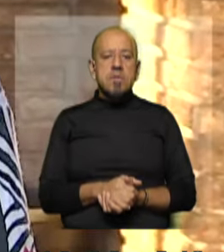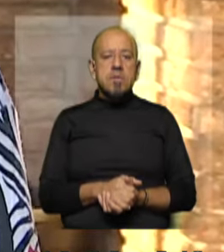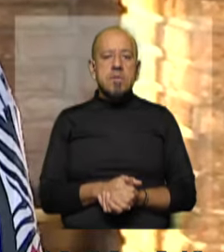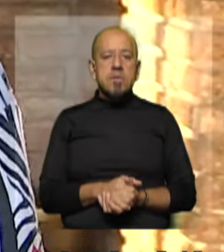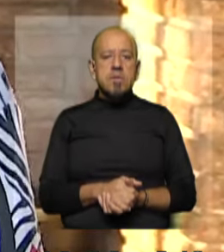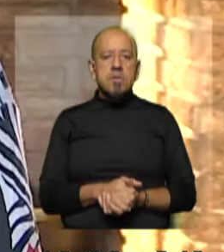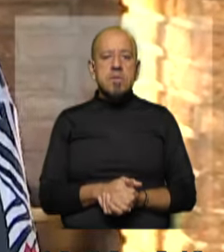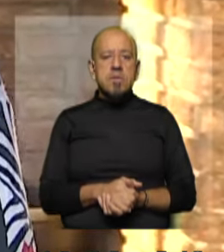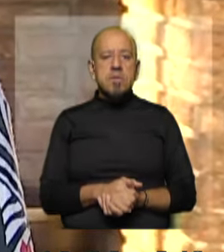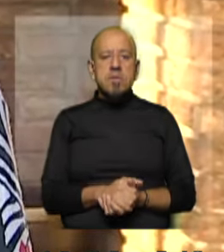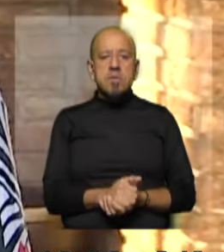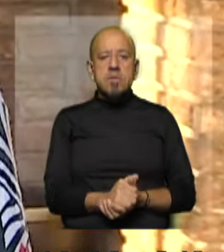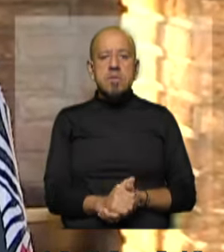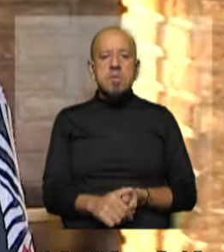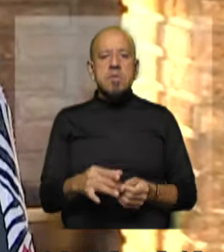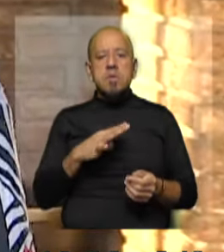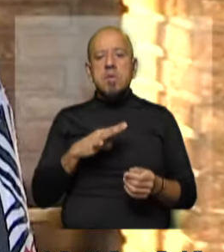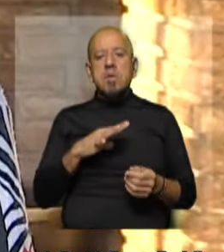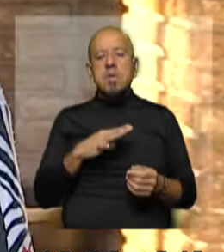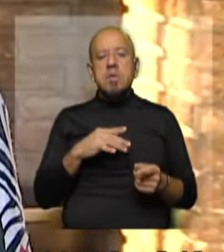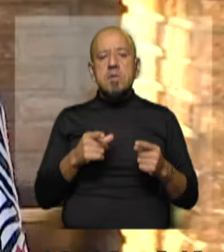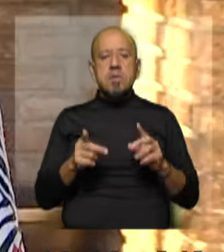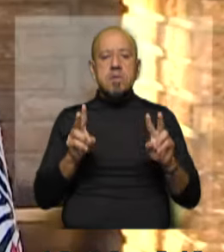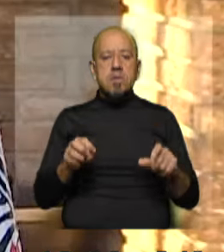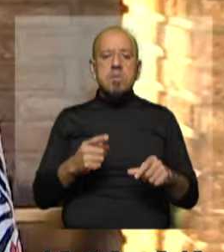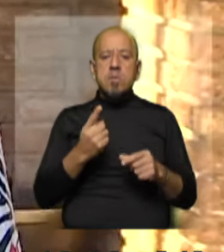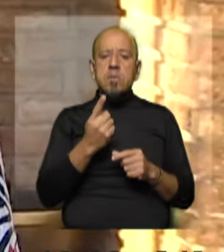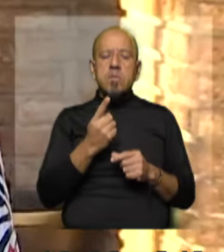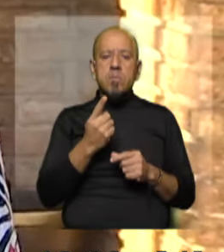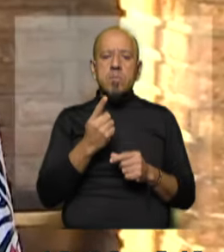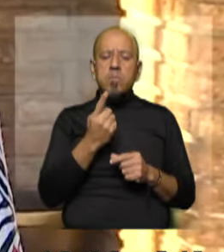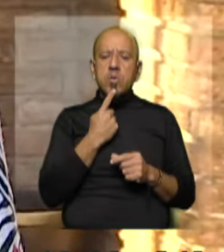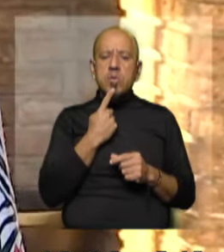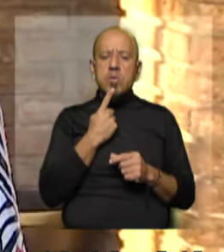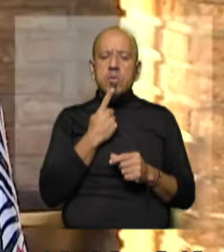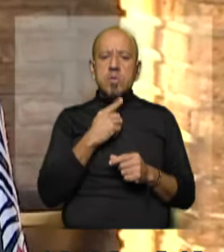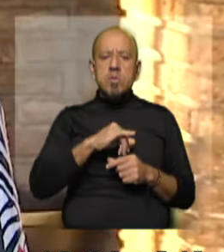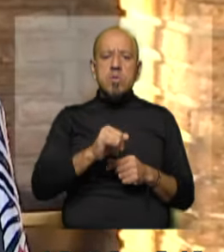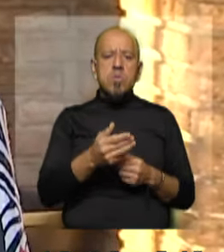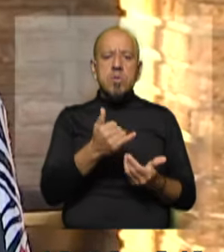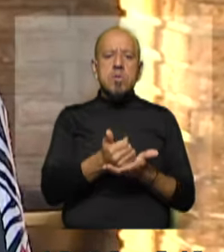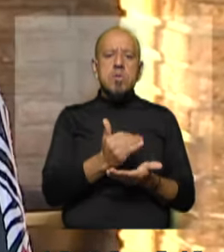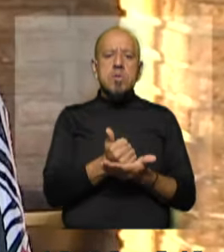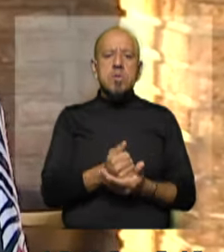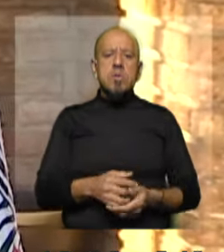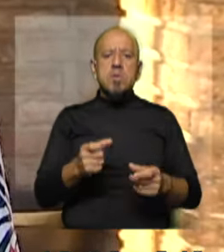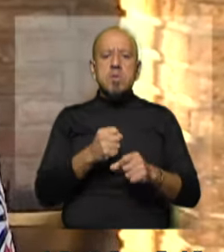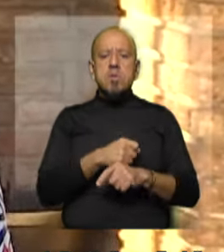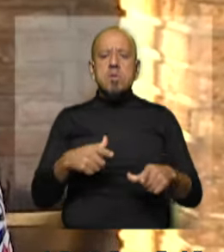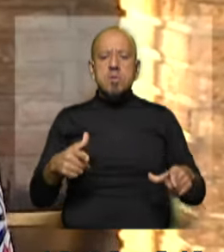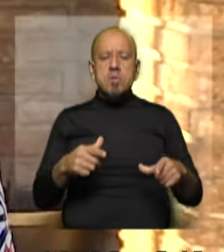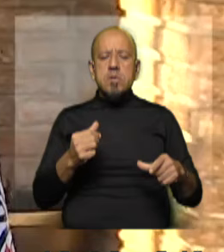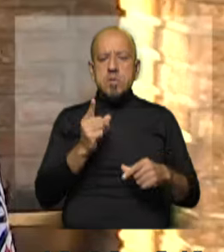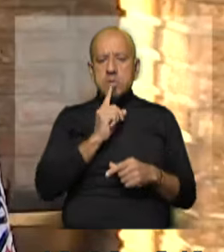tema, porque bueno, ha estado un poco en el ojo político, en la propia Junta Departamental, el debate sobre la limpieza de